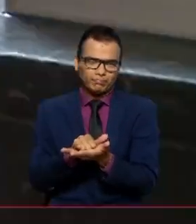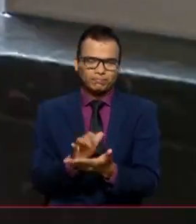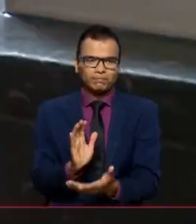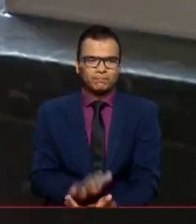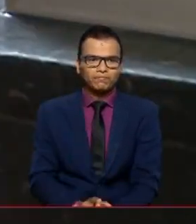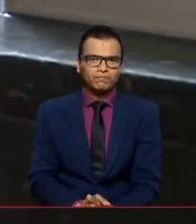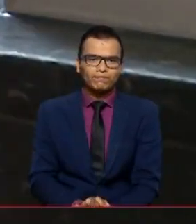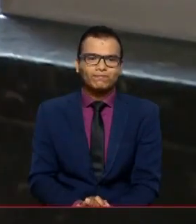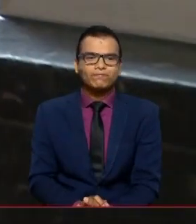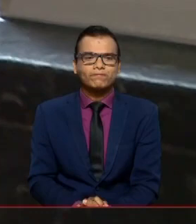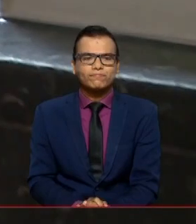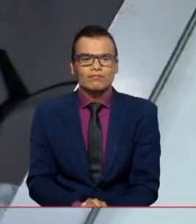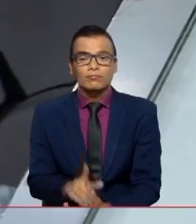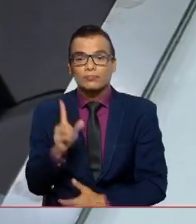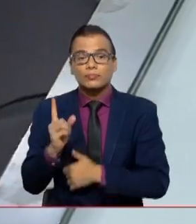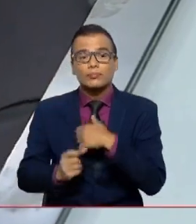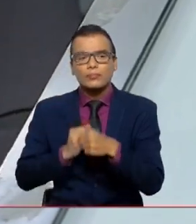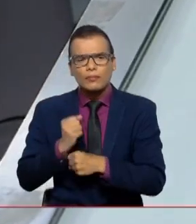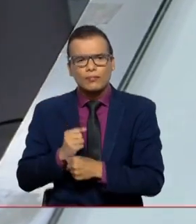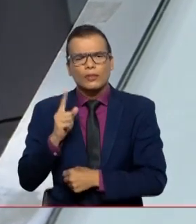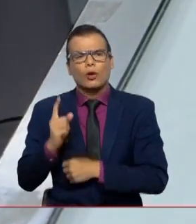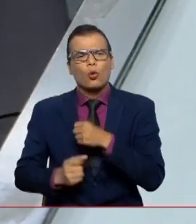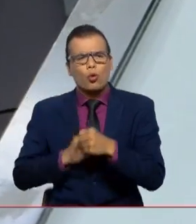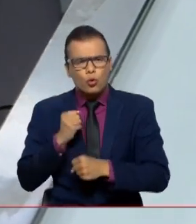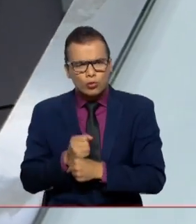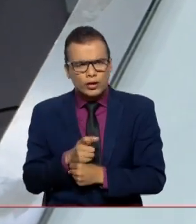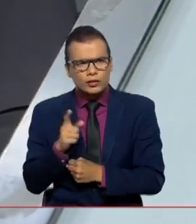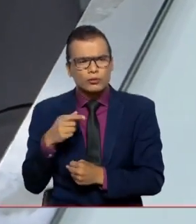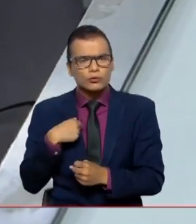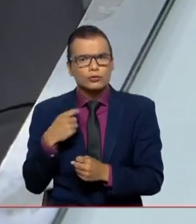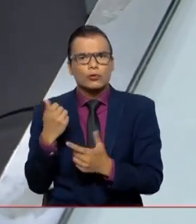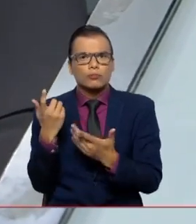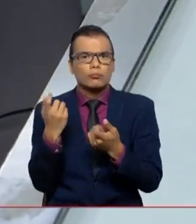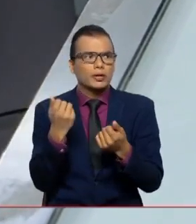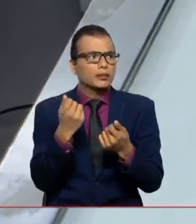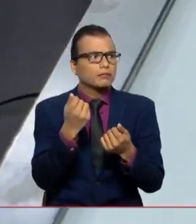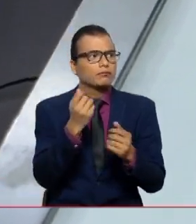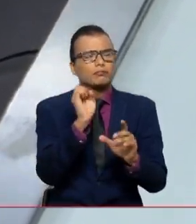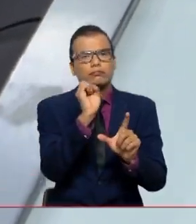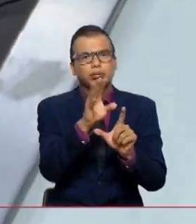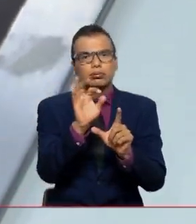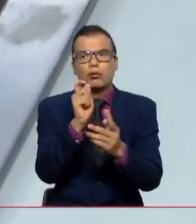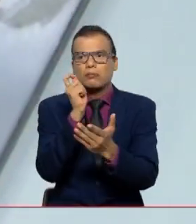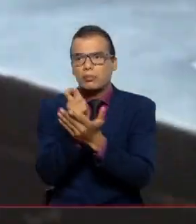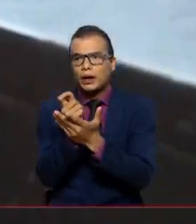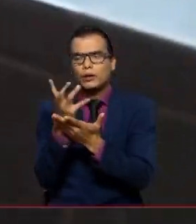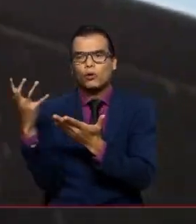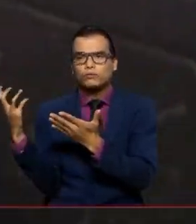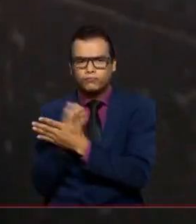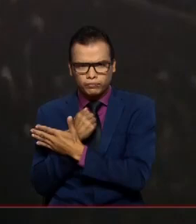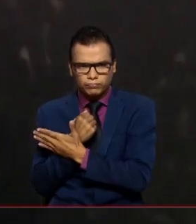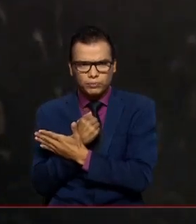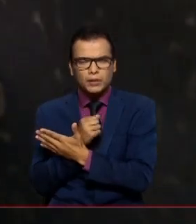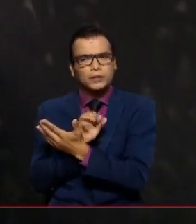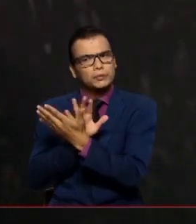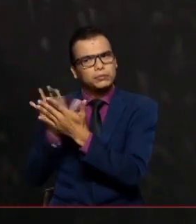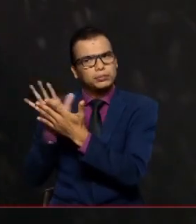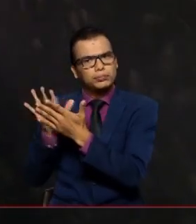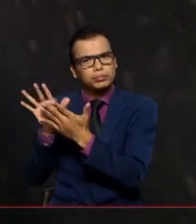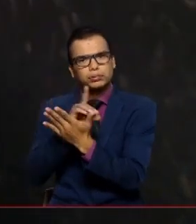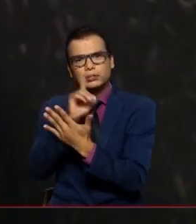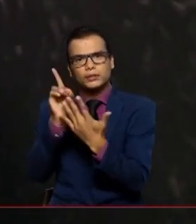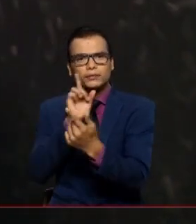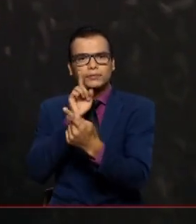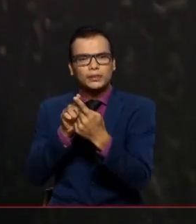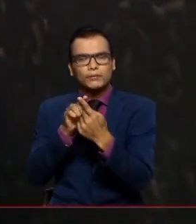financiera. Anualmente, cada movimiento que involucre una operación comercial o financiera es reportada con la finalidad de que el Estado